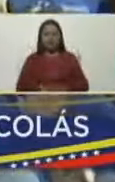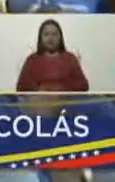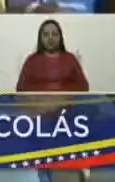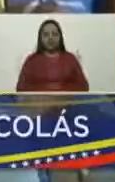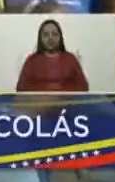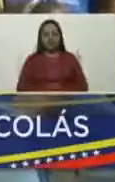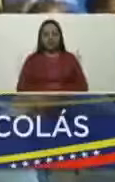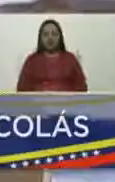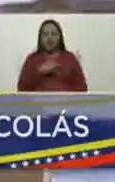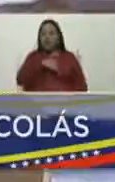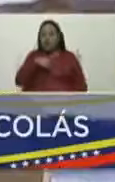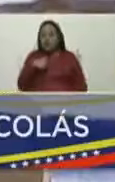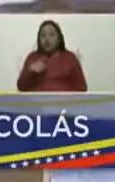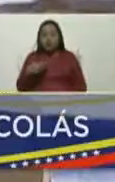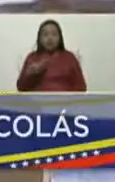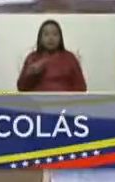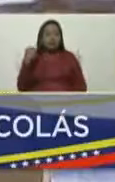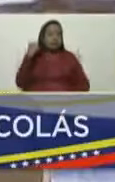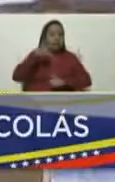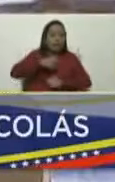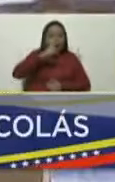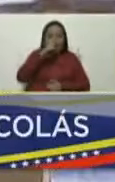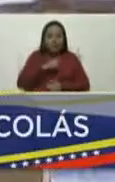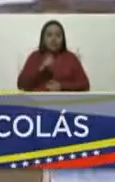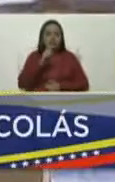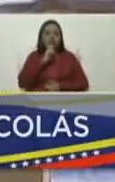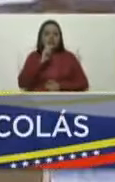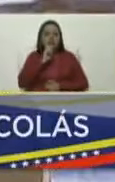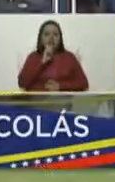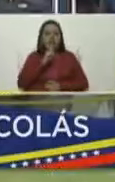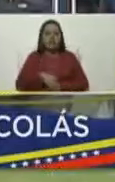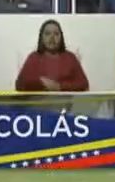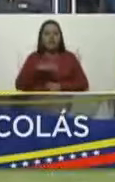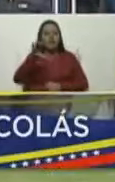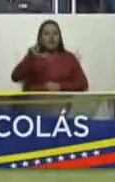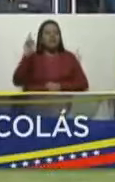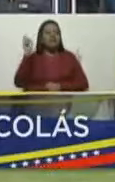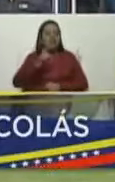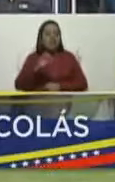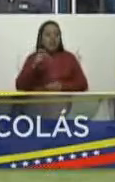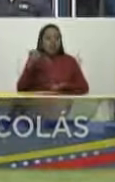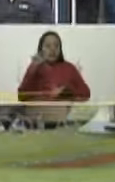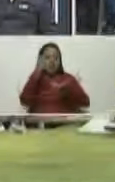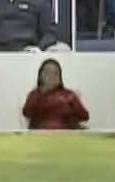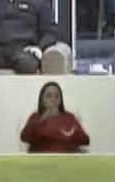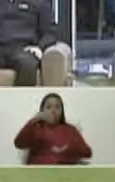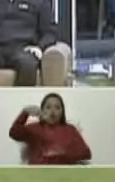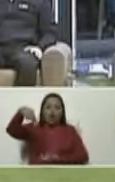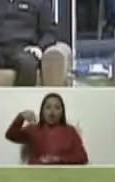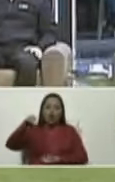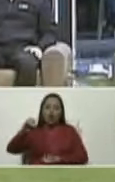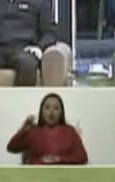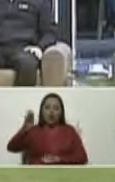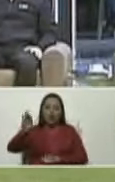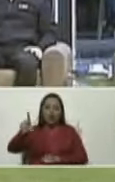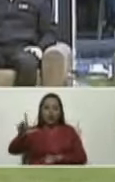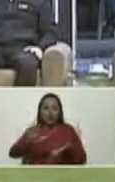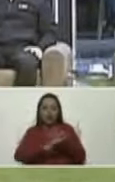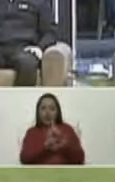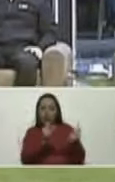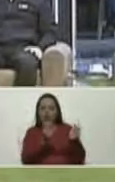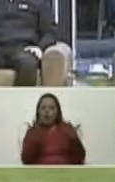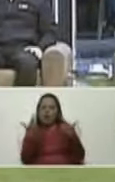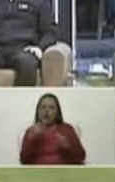por lo que hemos pasado, Delcy, el país merece un premio Nobel de Economía. Hay que ver cuántos países